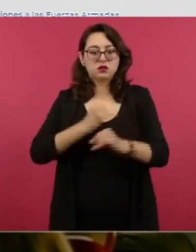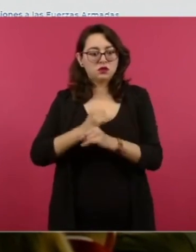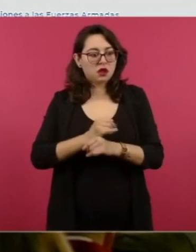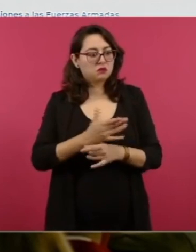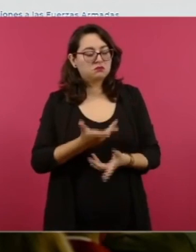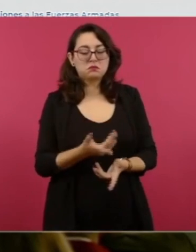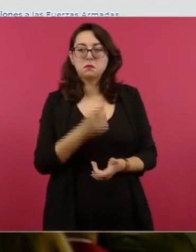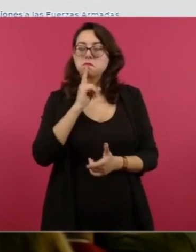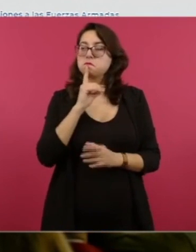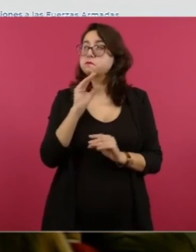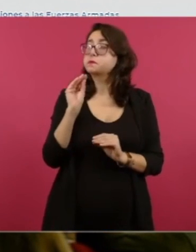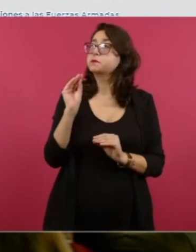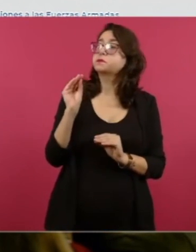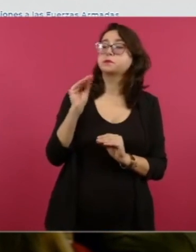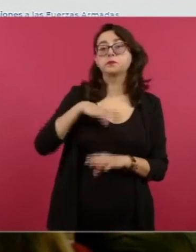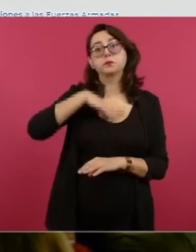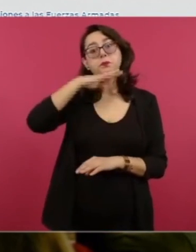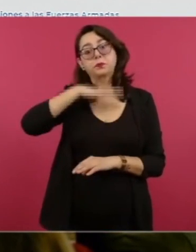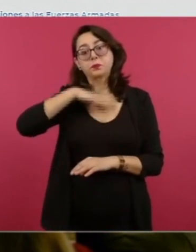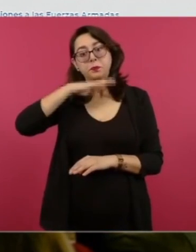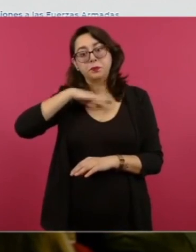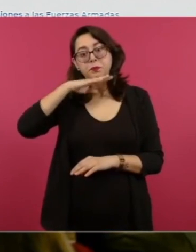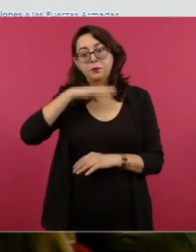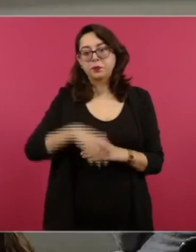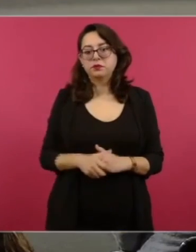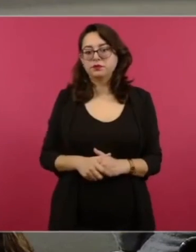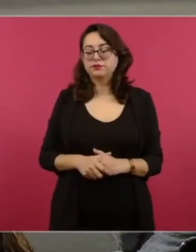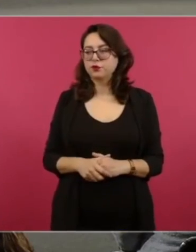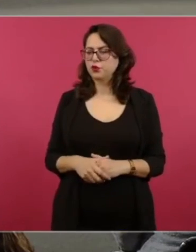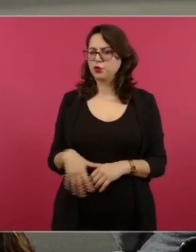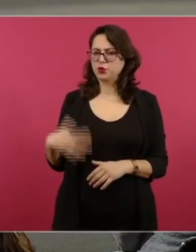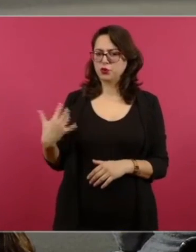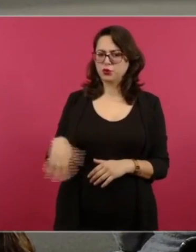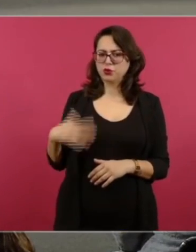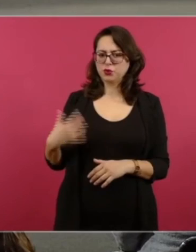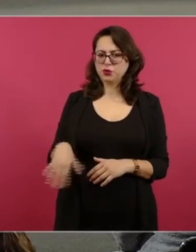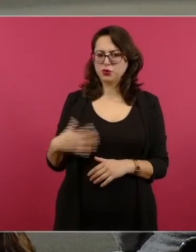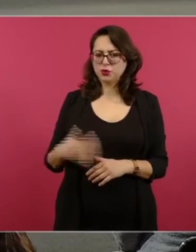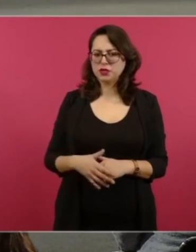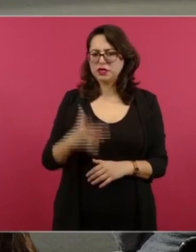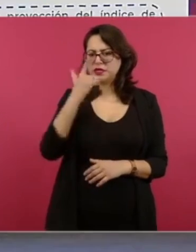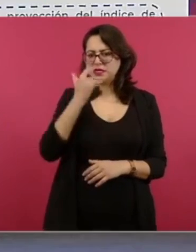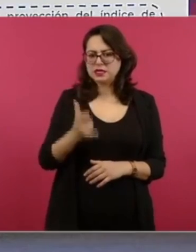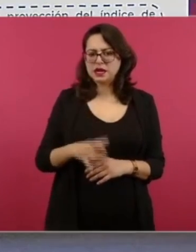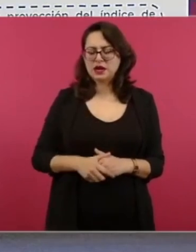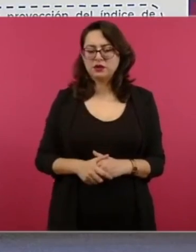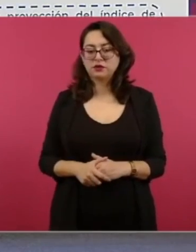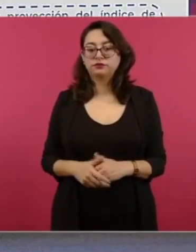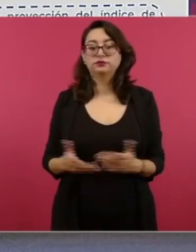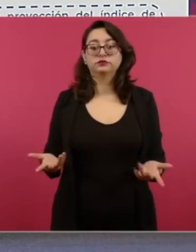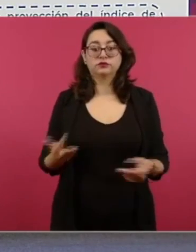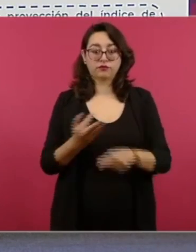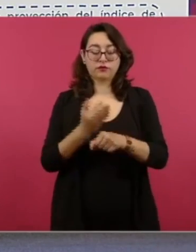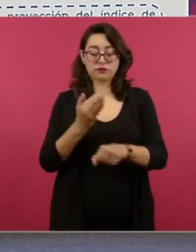en una de esas hasta nos recomendaría que aplicáramos esto.